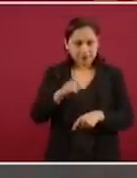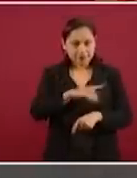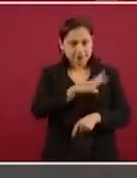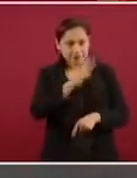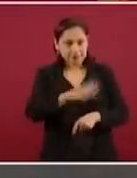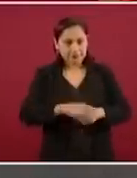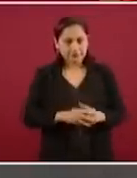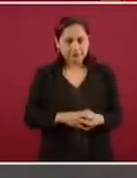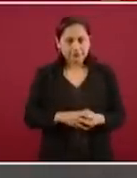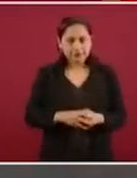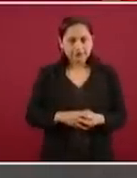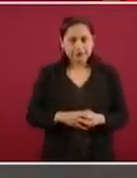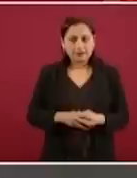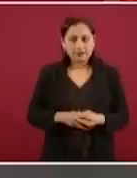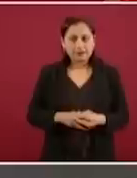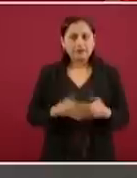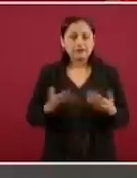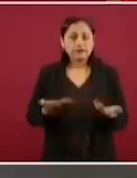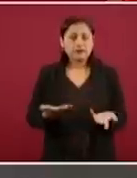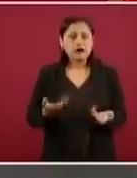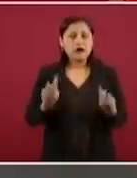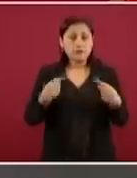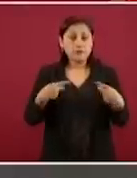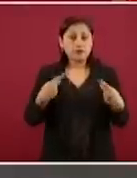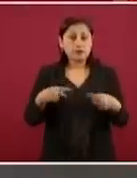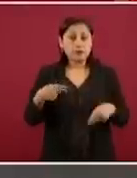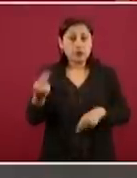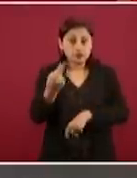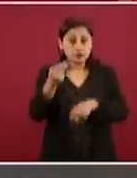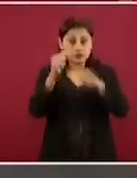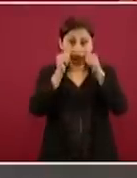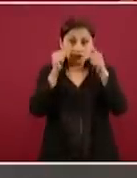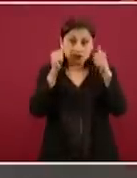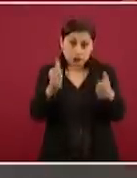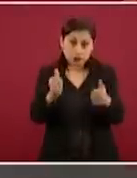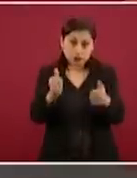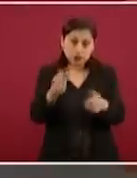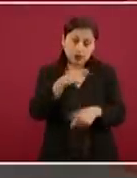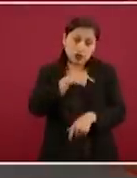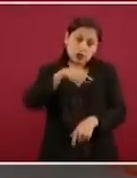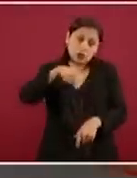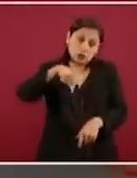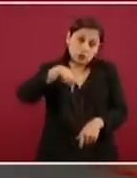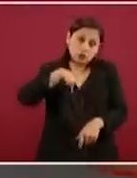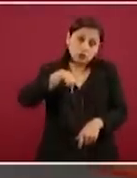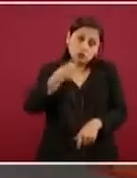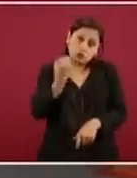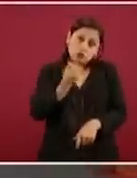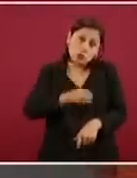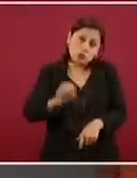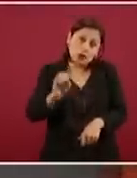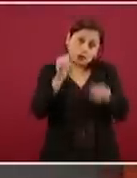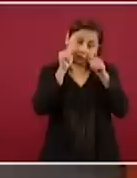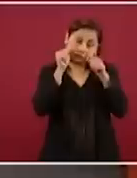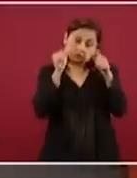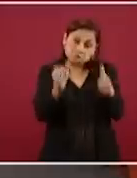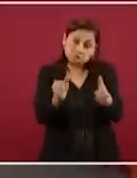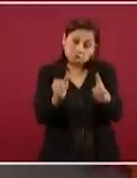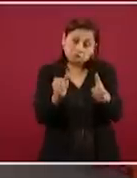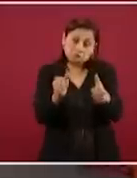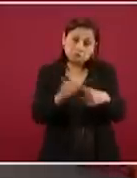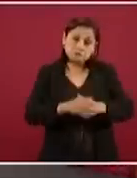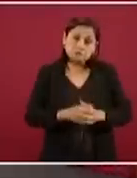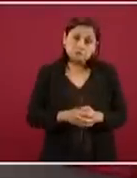gente quiere ser escuchada y tenemos nosotros la obligación de hacerlo,